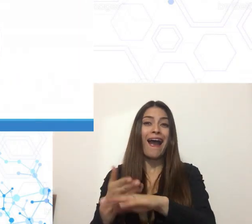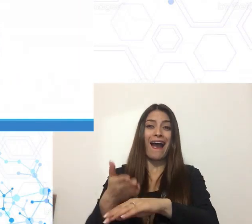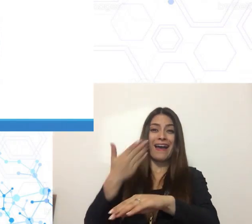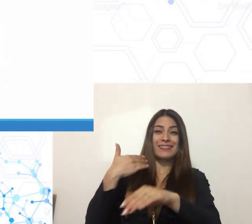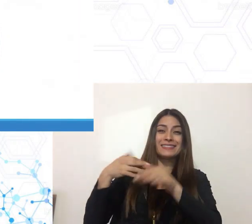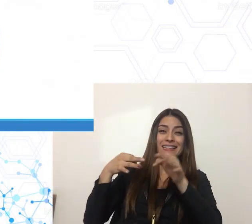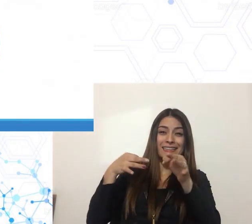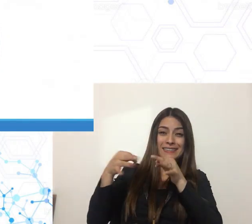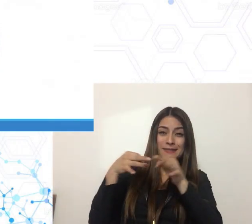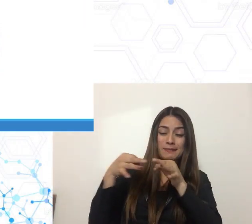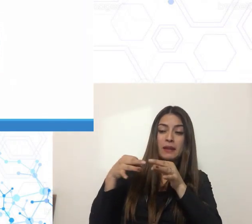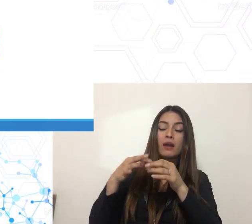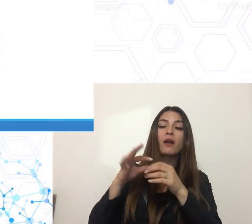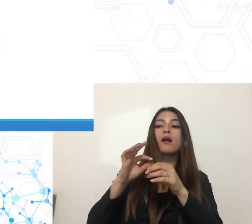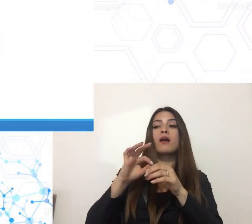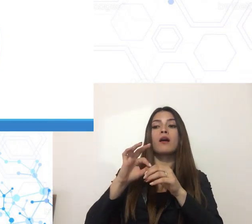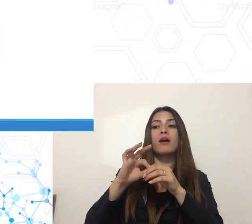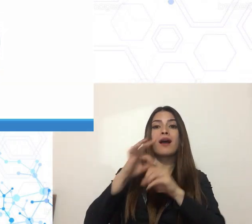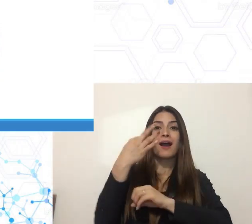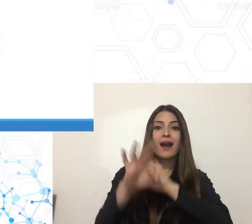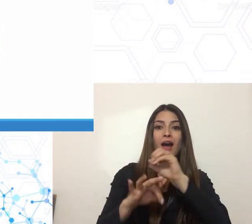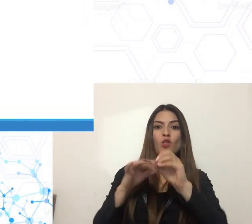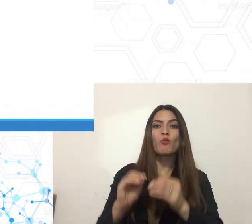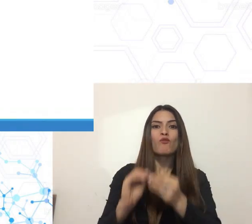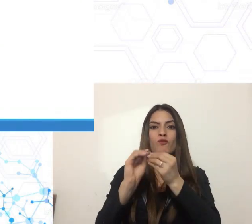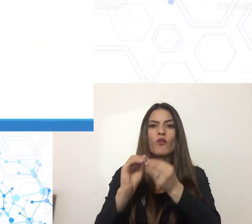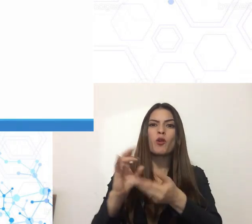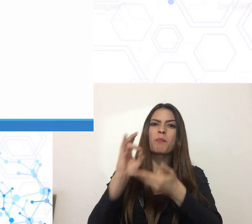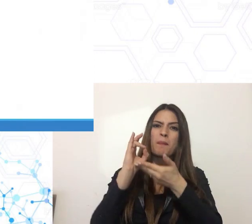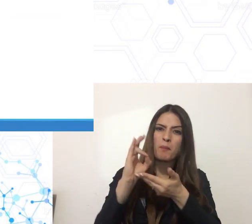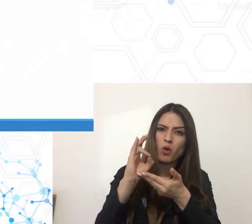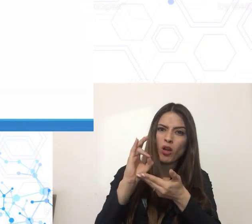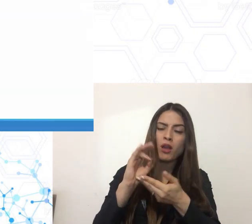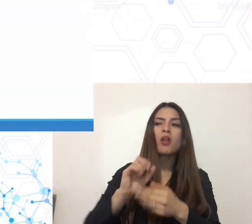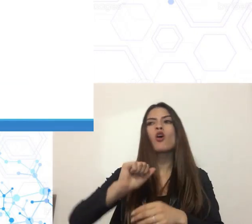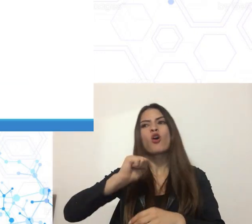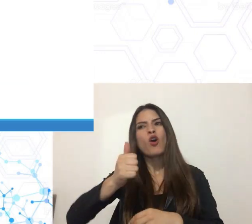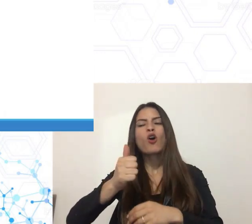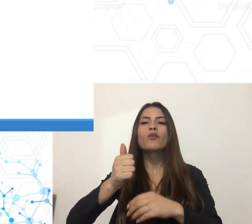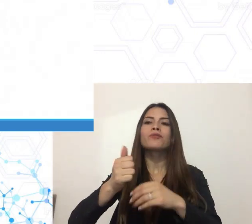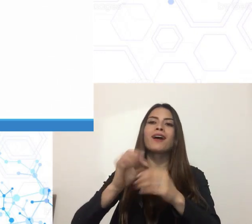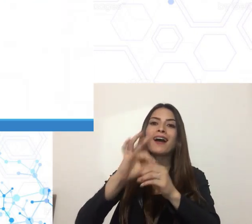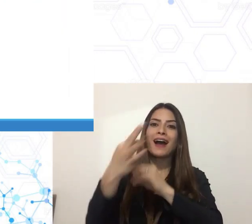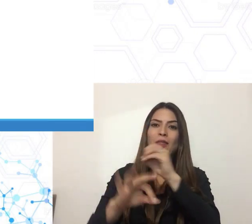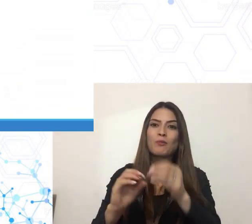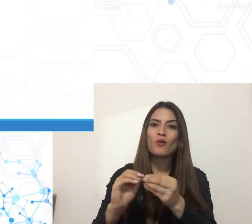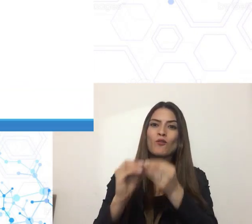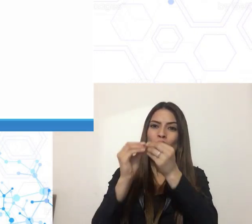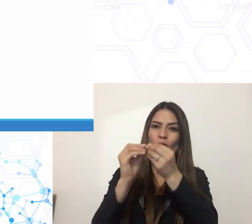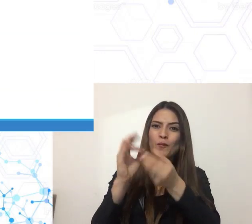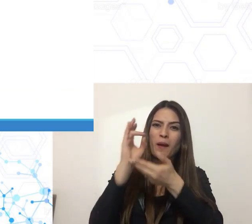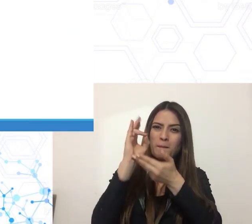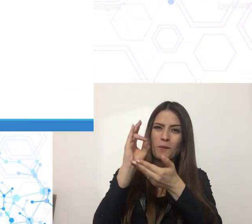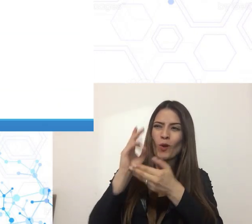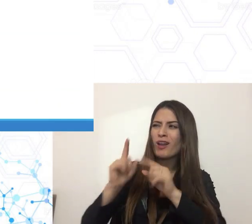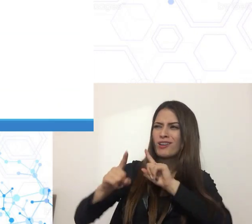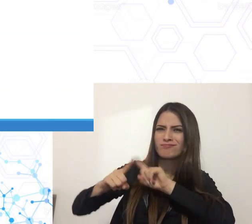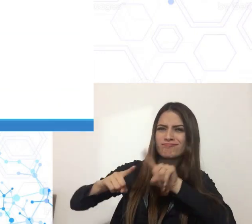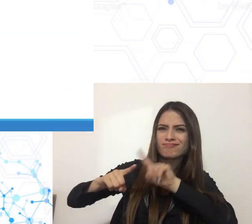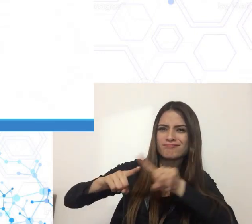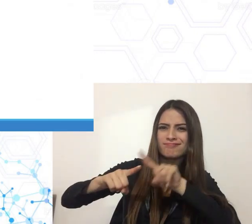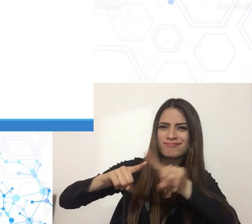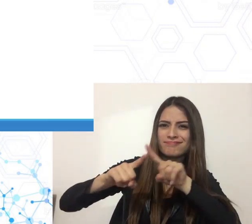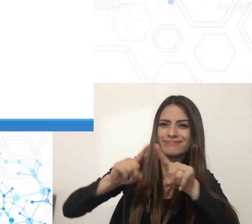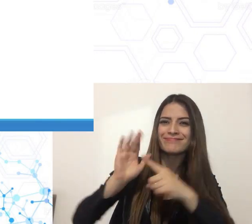pero específicamente nos permite a nosotros llegar a poder hacer la